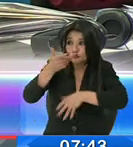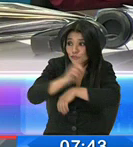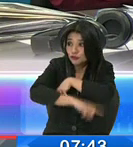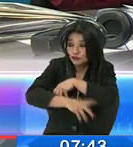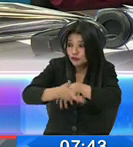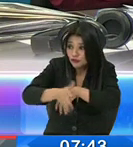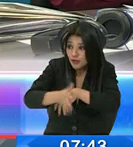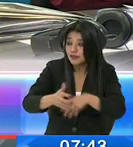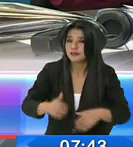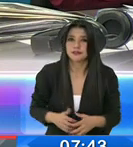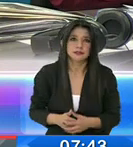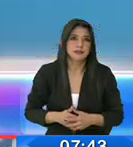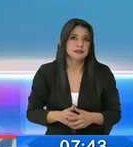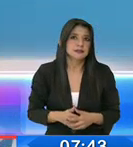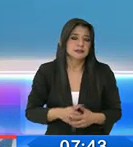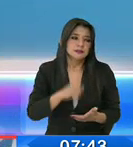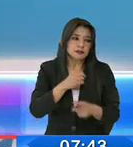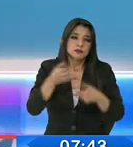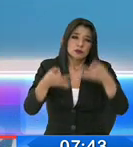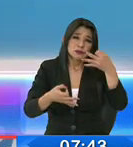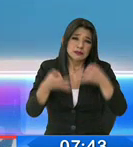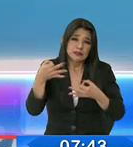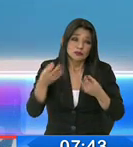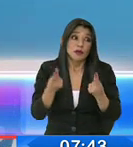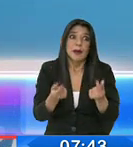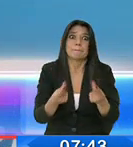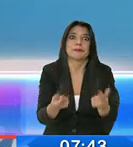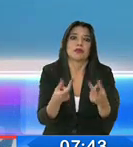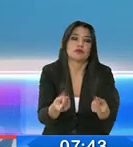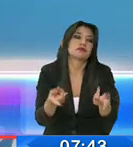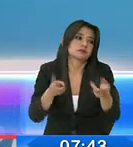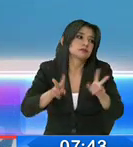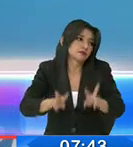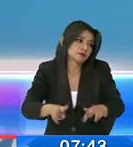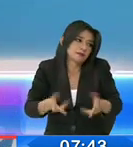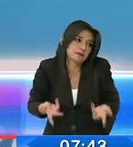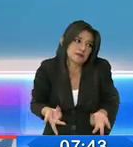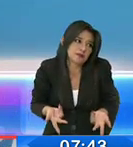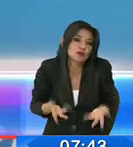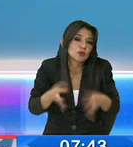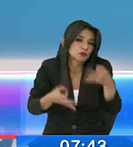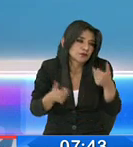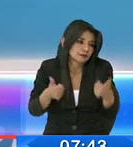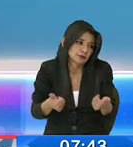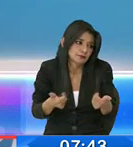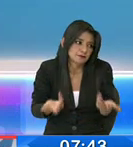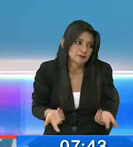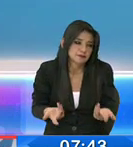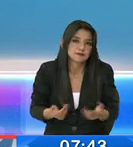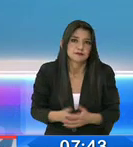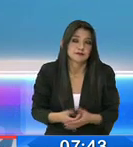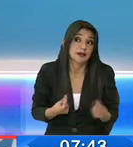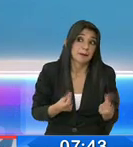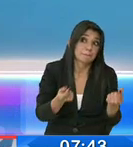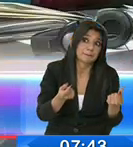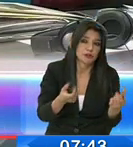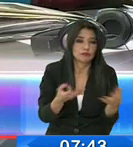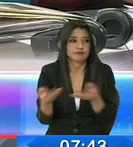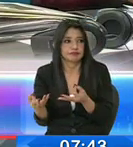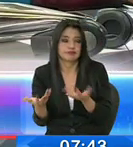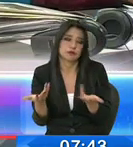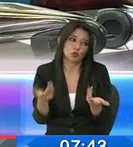que el que una justicia demasiado acelerada corre el riesgo de tampoco ser justicia pero hay que dar los espacios